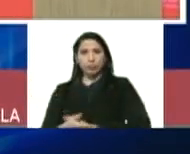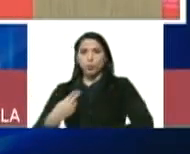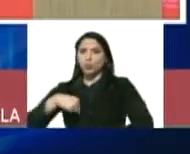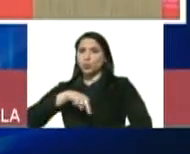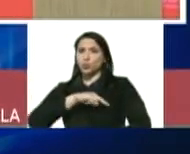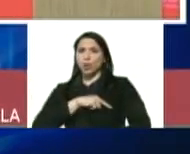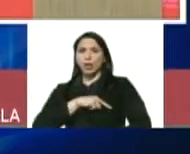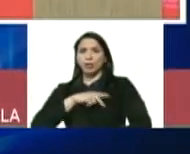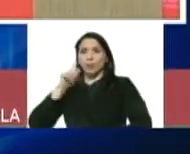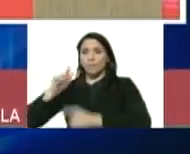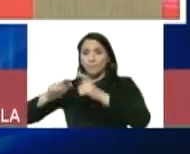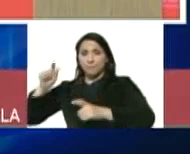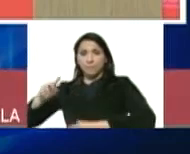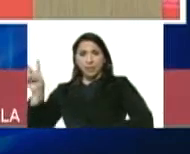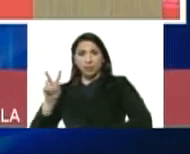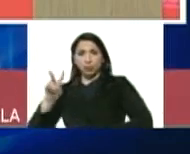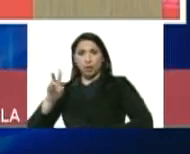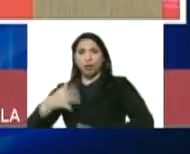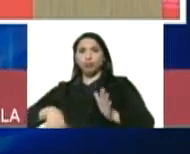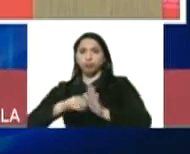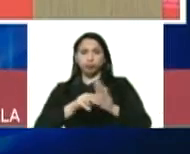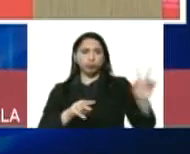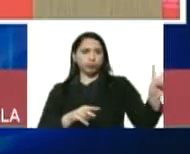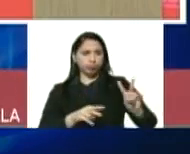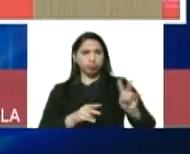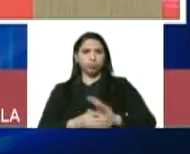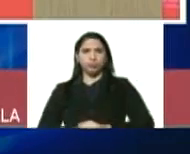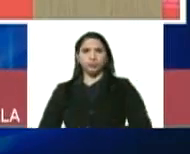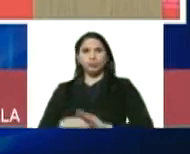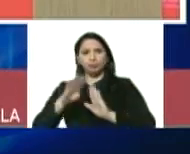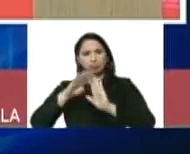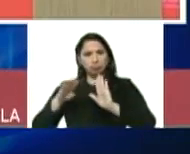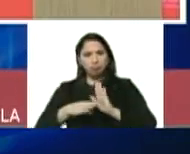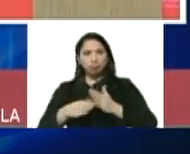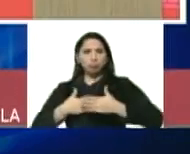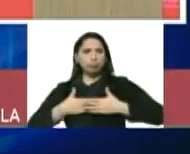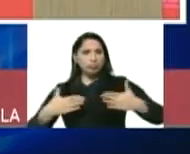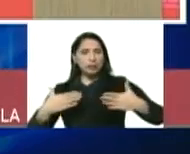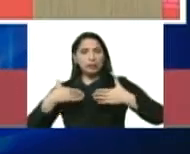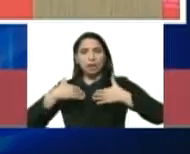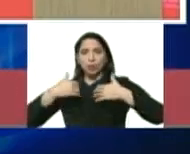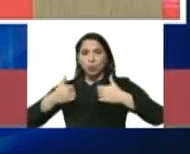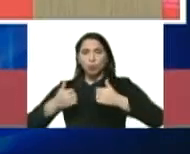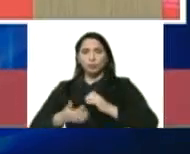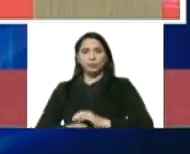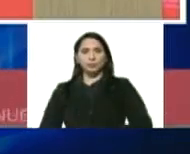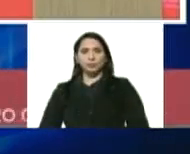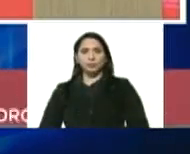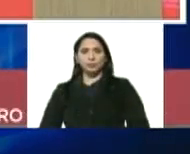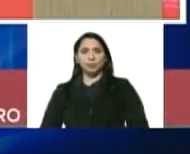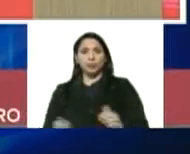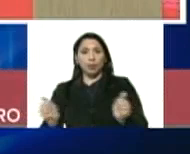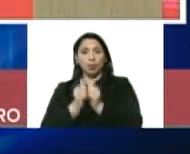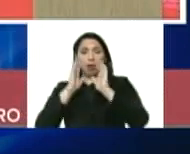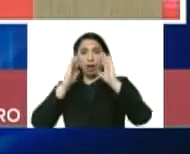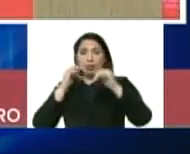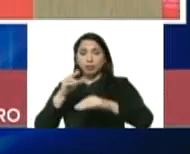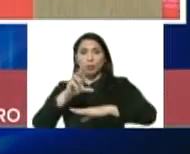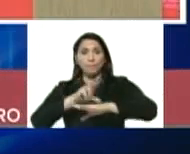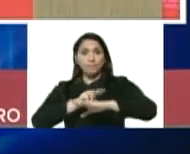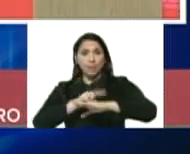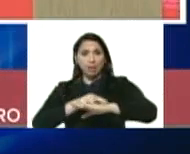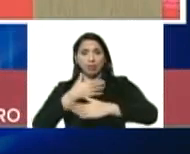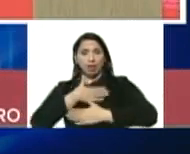nuestros connacionales. Recibirlos en condiciones, garantizando su salud, con atención médica